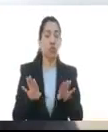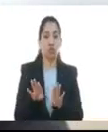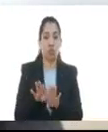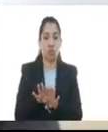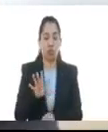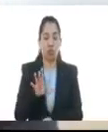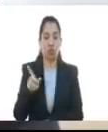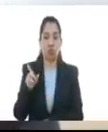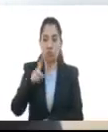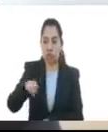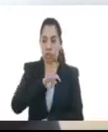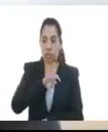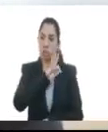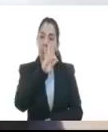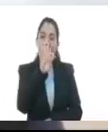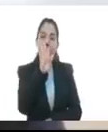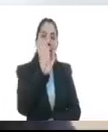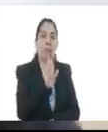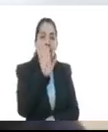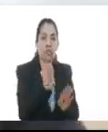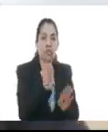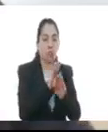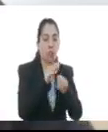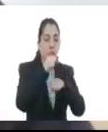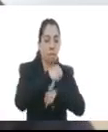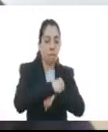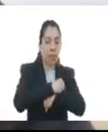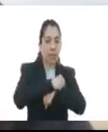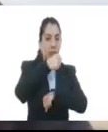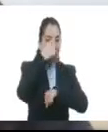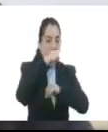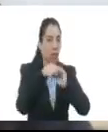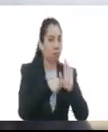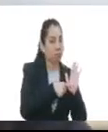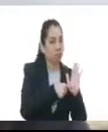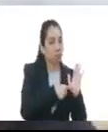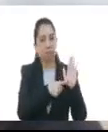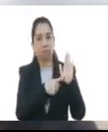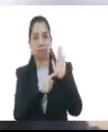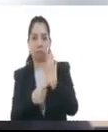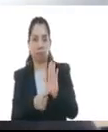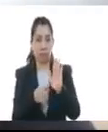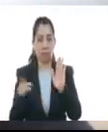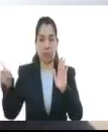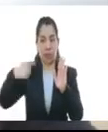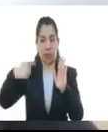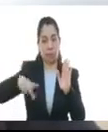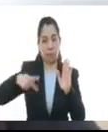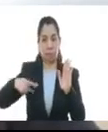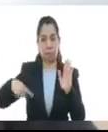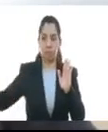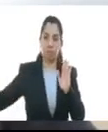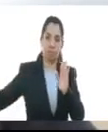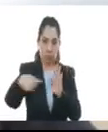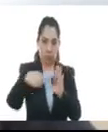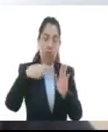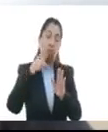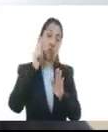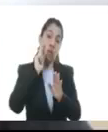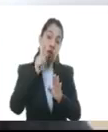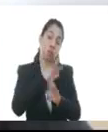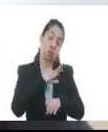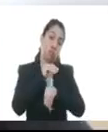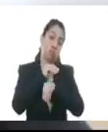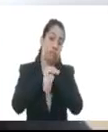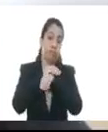que pueda colocar el tema y lograr que tenga un alcance mayor y que se llegue